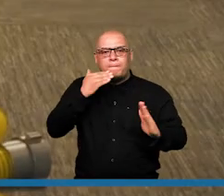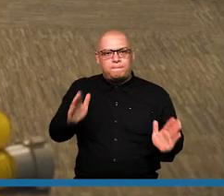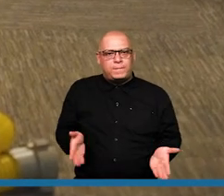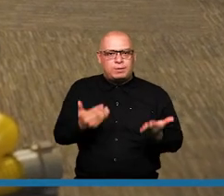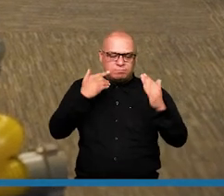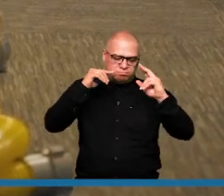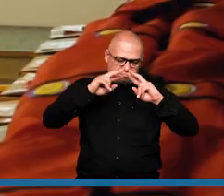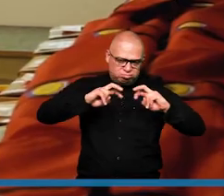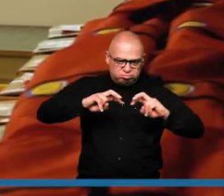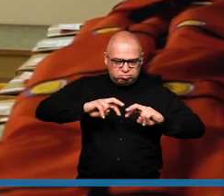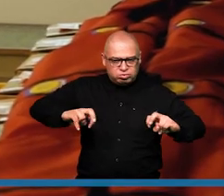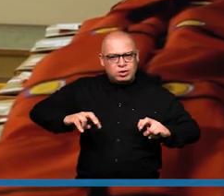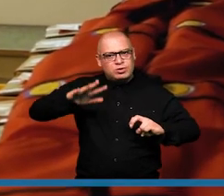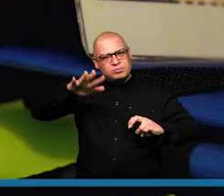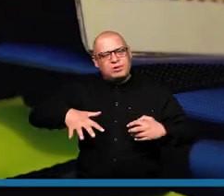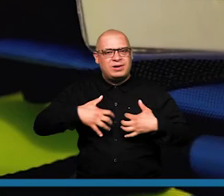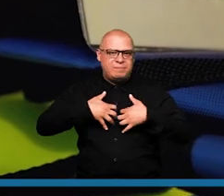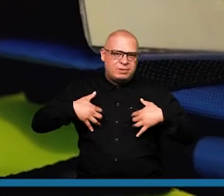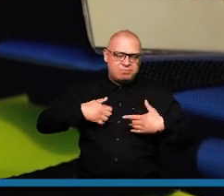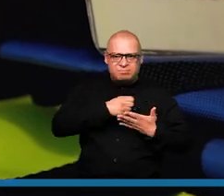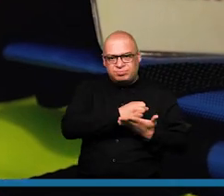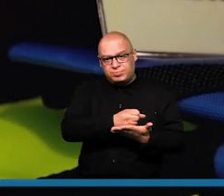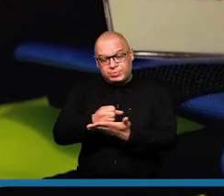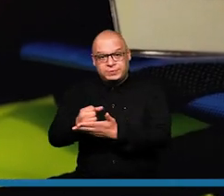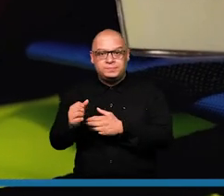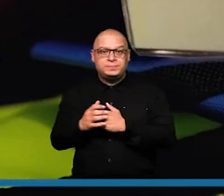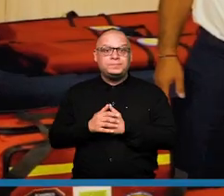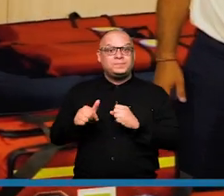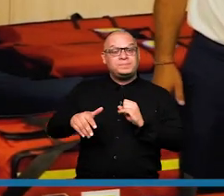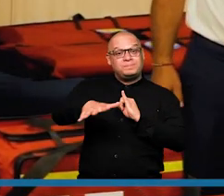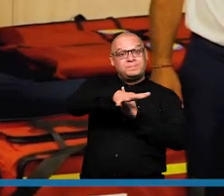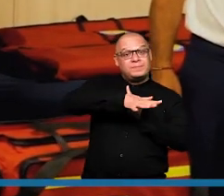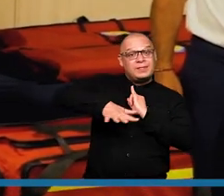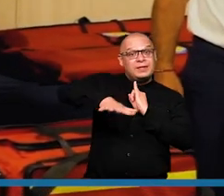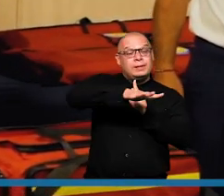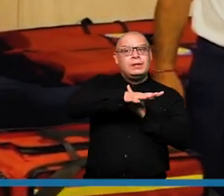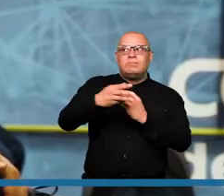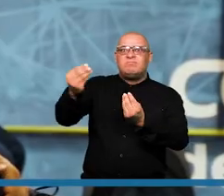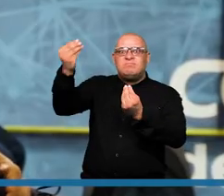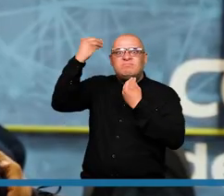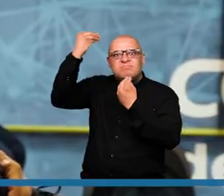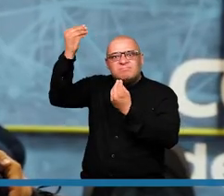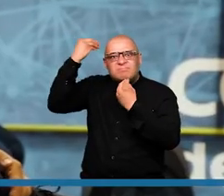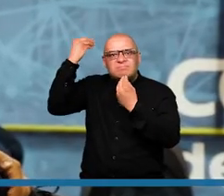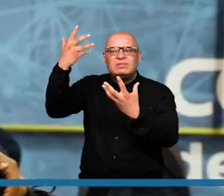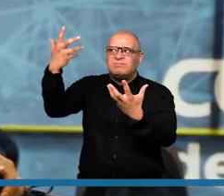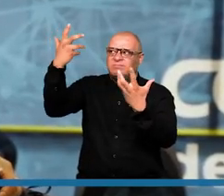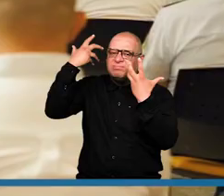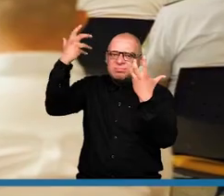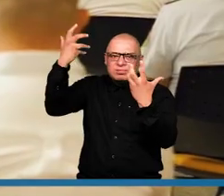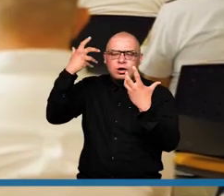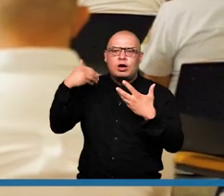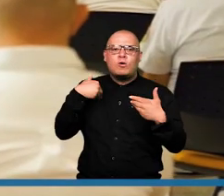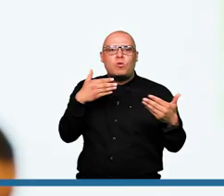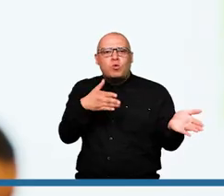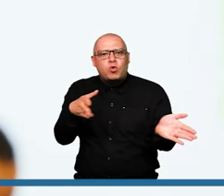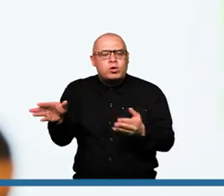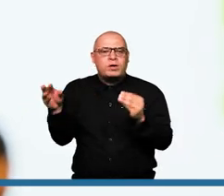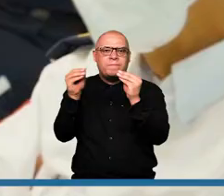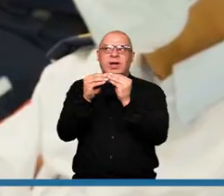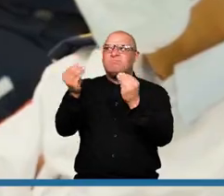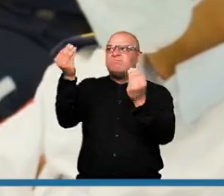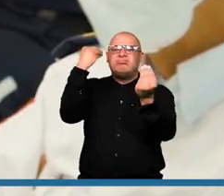la búsqueda y el rescate de estos animalitos. Hemos tenido con el área metropolitana capacitaciones, charlas, cursos. Hemos recibido